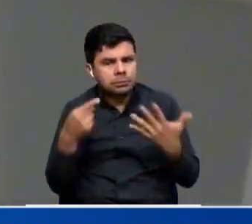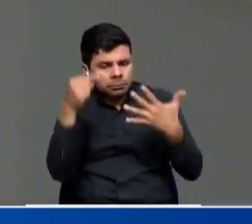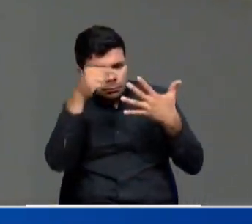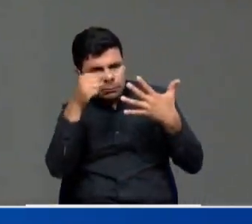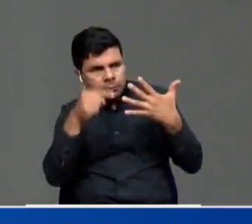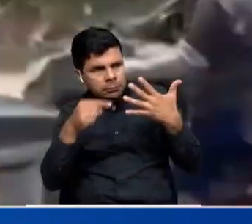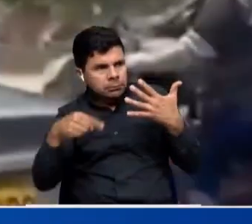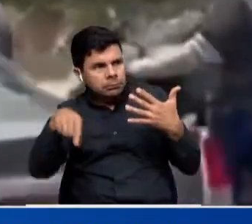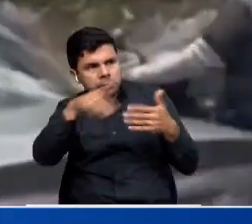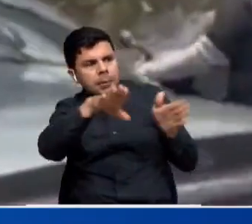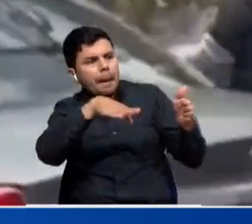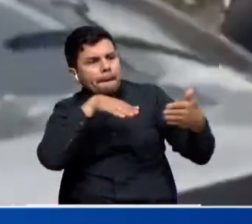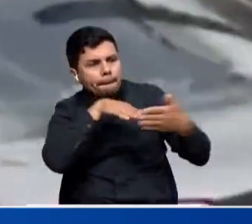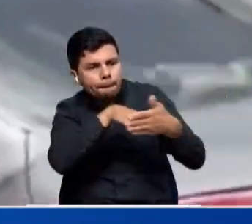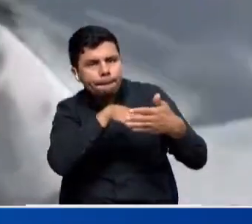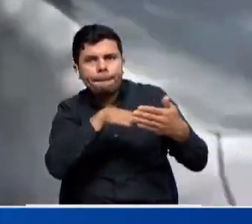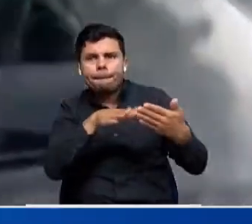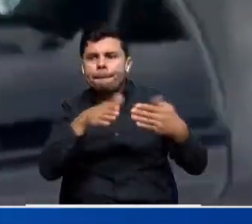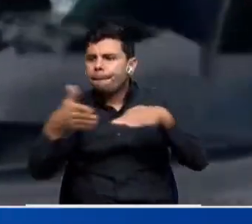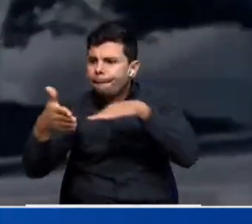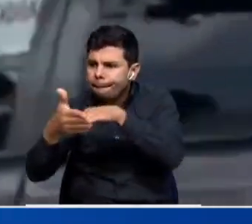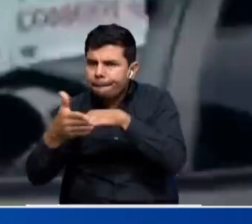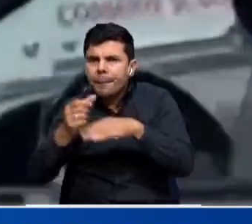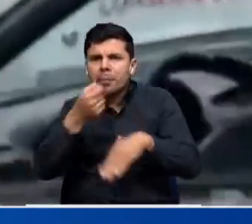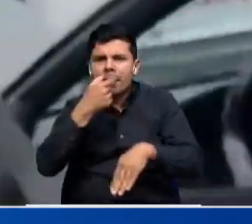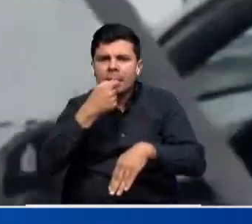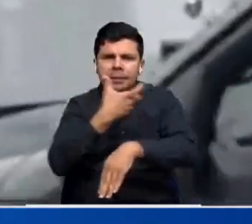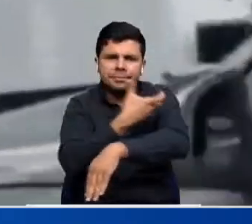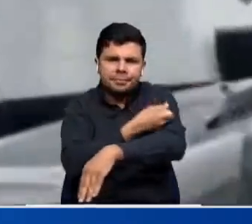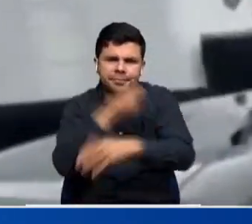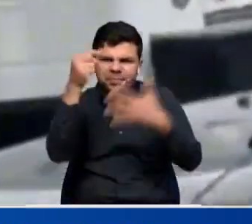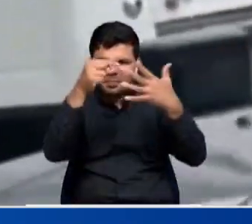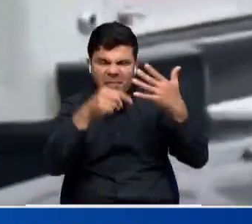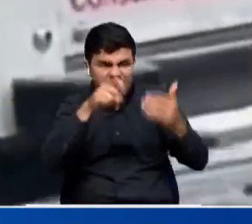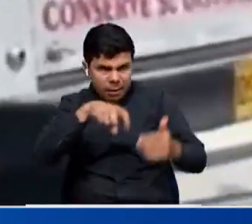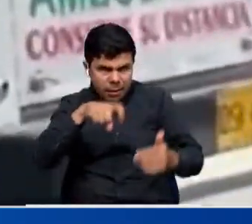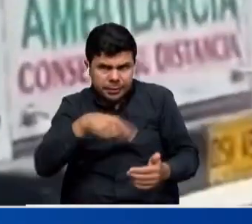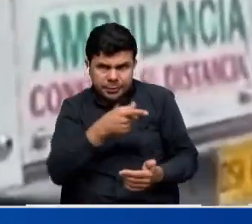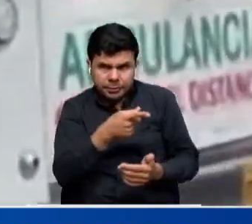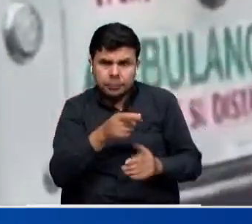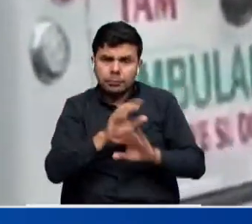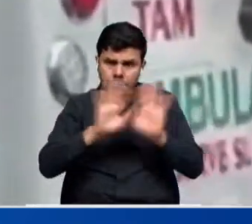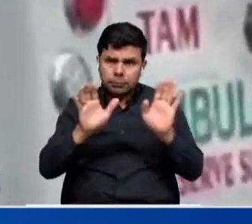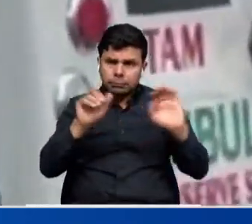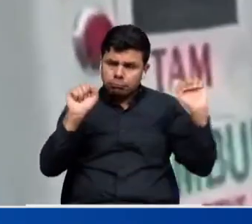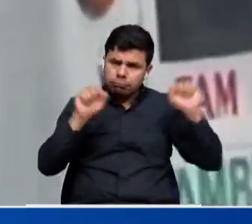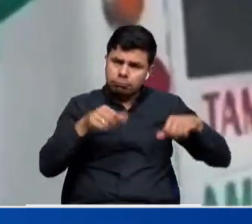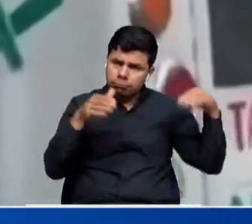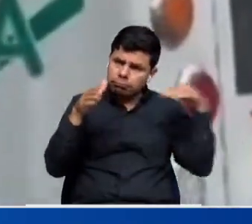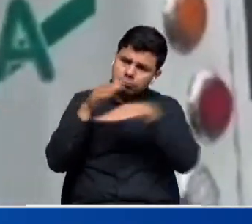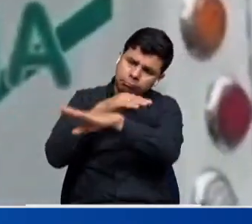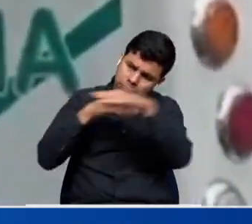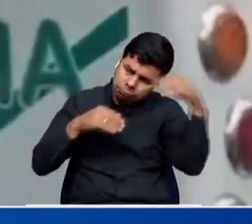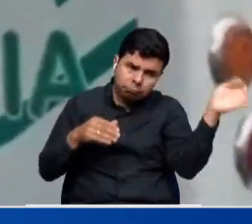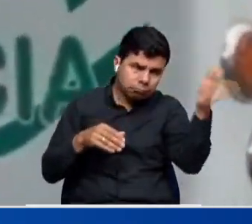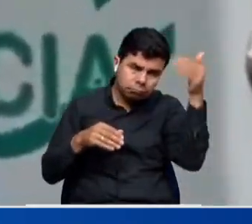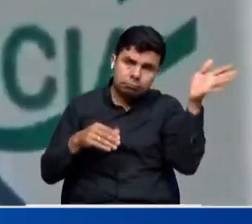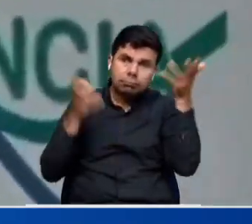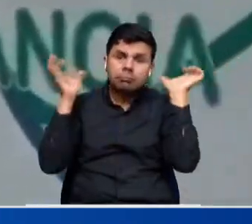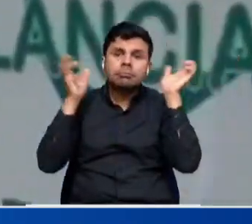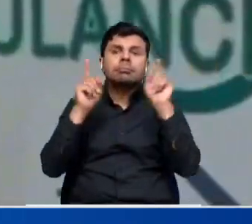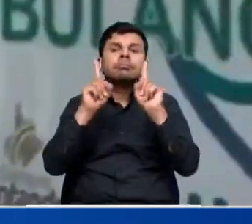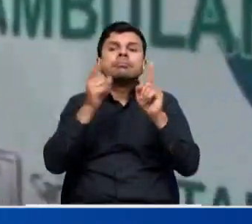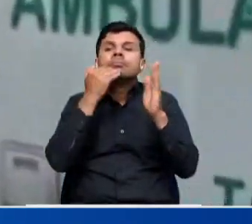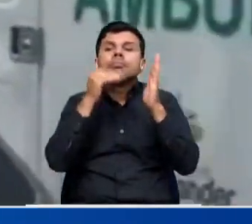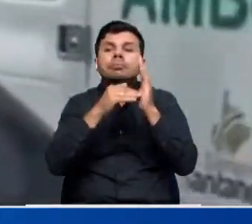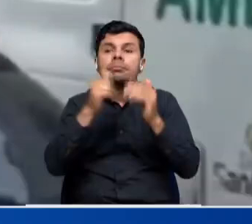los bloqueos están quedando los insumos. Además, aunque el corredor humanitario se garantiza, la situación preocupa cuando los conductores de